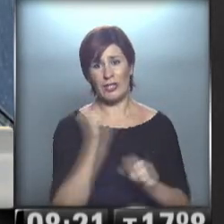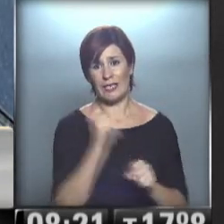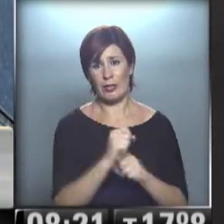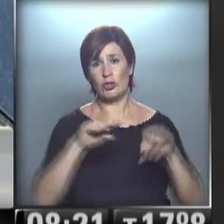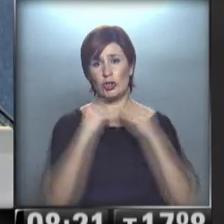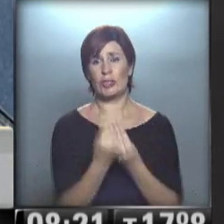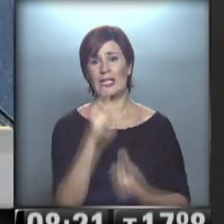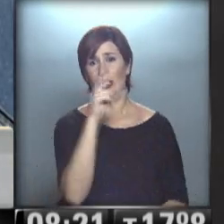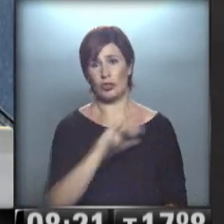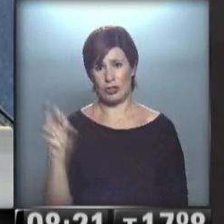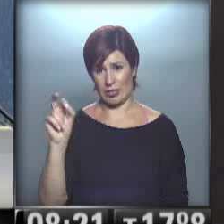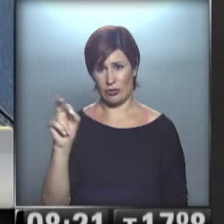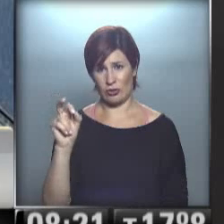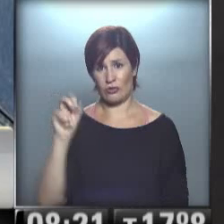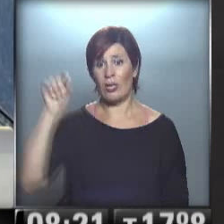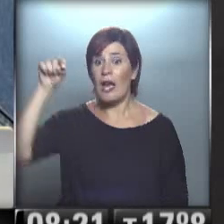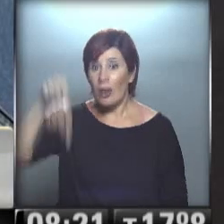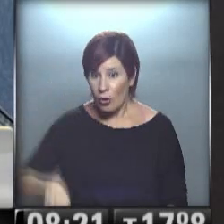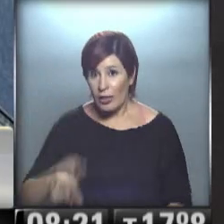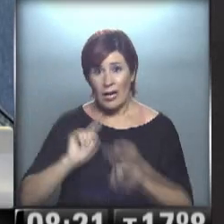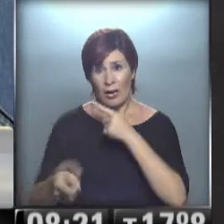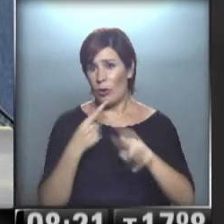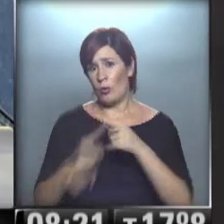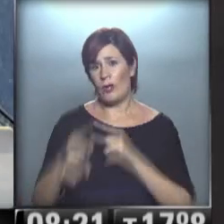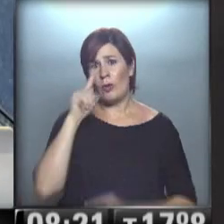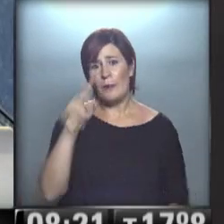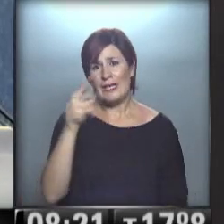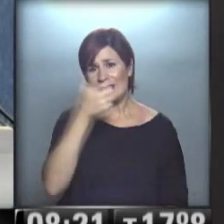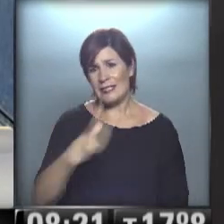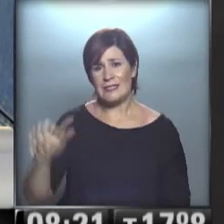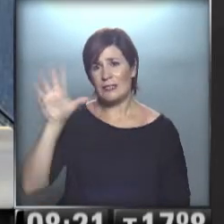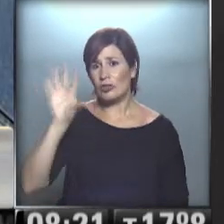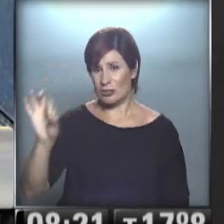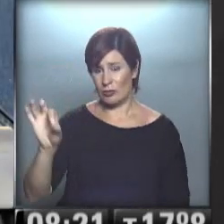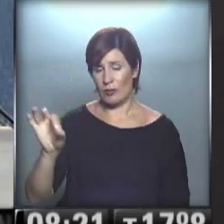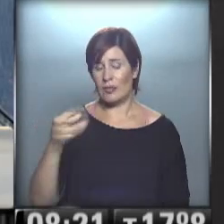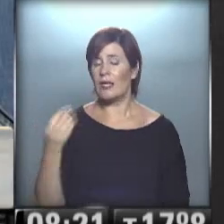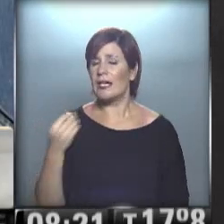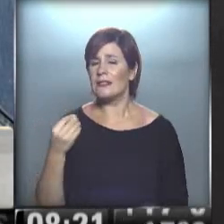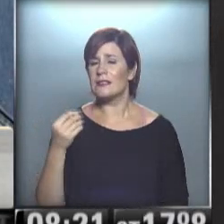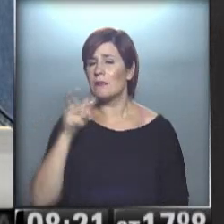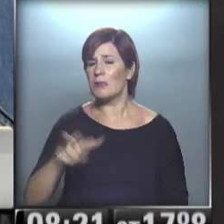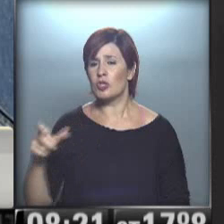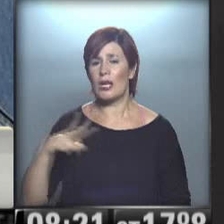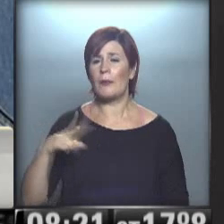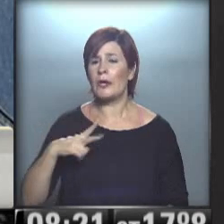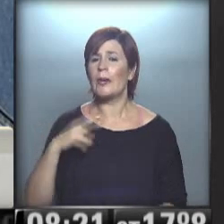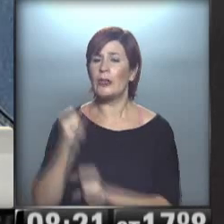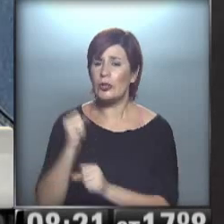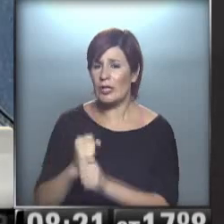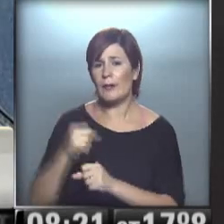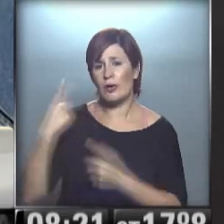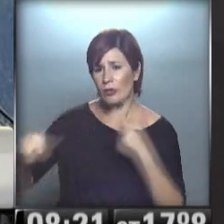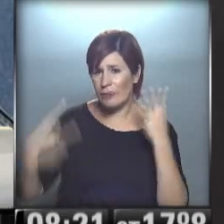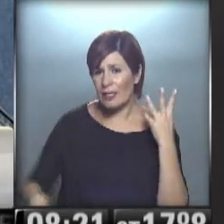se estiman en 1.650. Eso implica más empleo privado formal. Eso implica también capacidad de negociación de partes, en